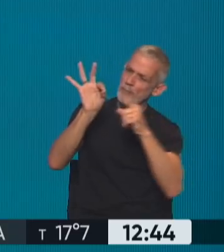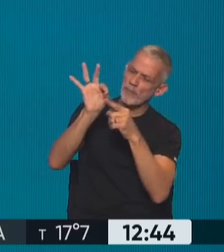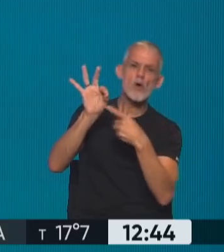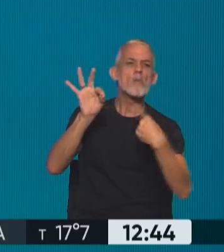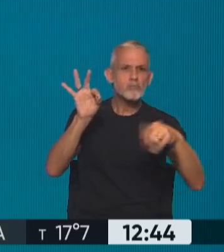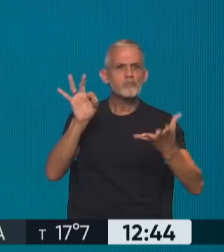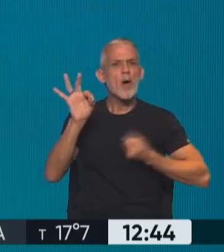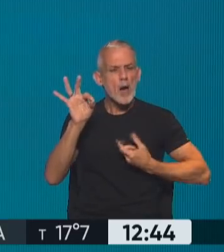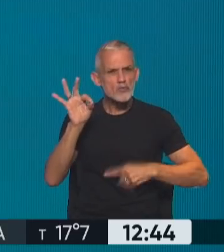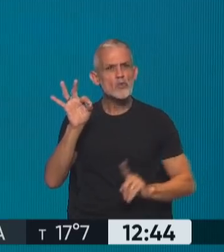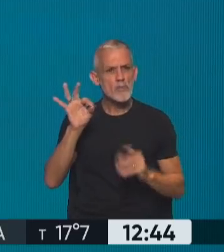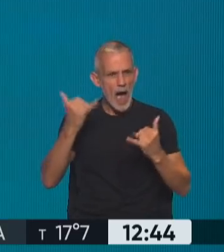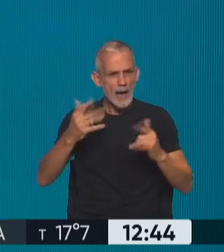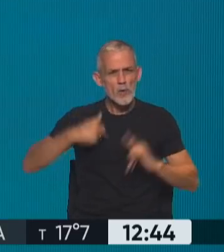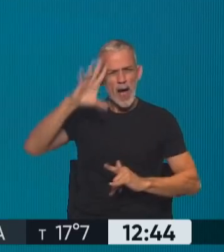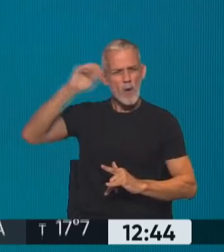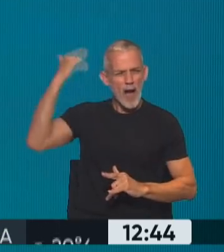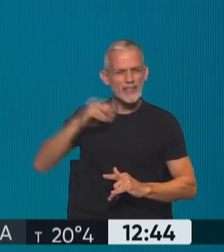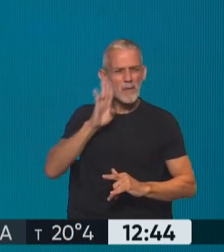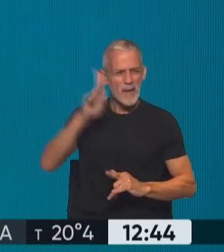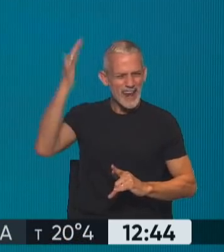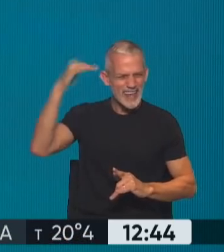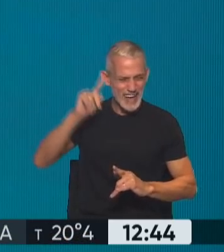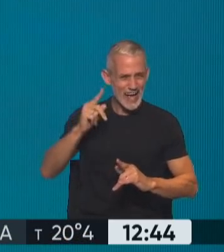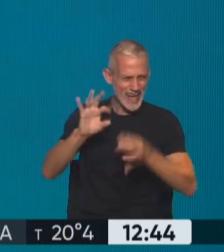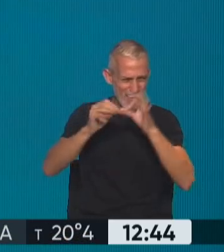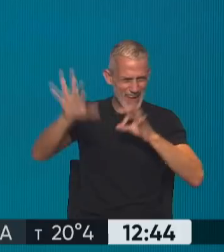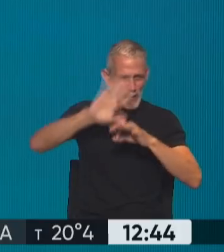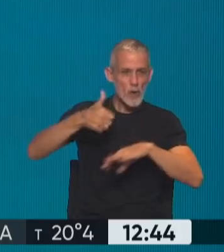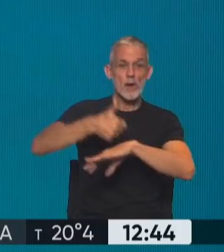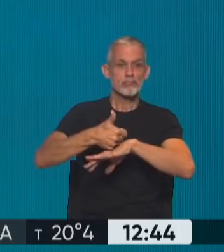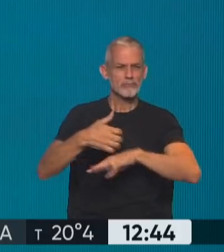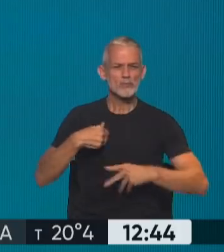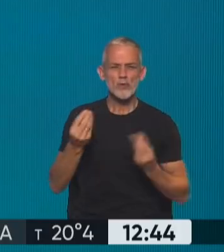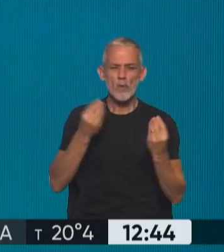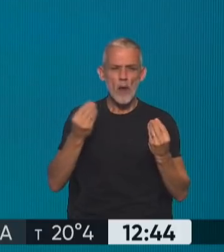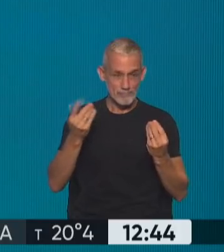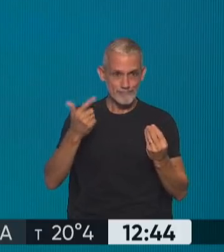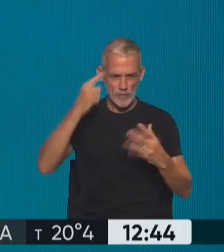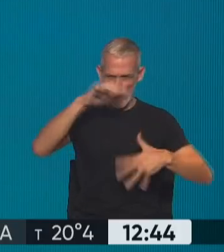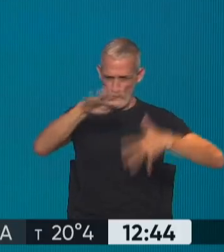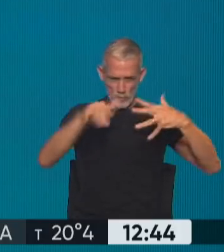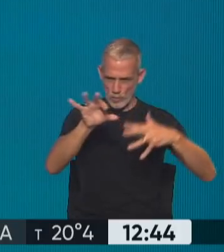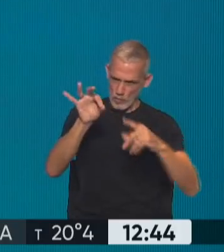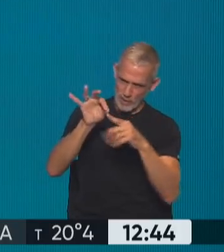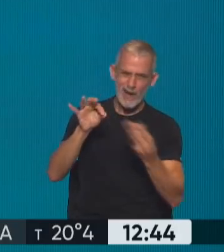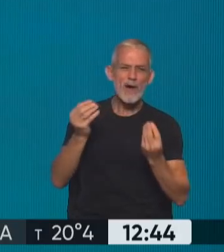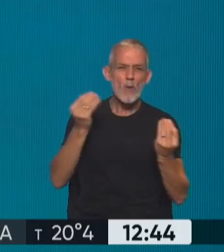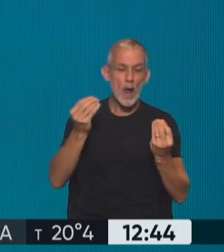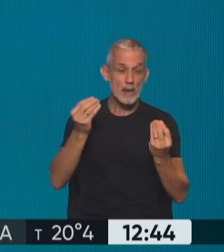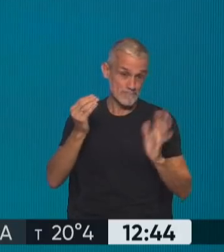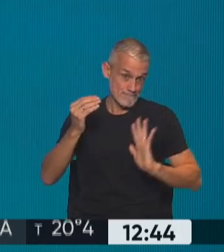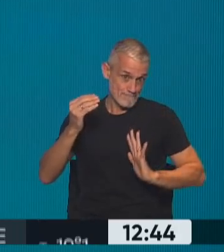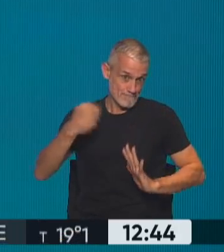sirvan. Y me acuerdo que en aquella oportunidad en el Parlamento Europeo planteé lo que había sido en